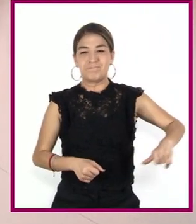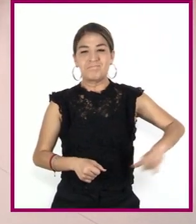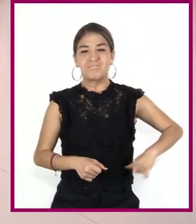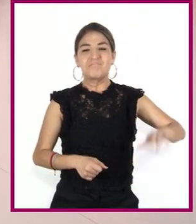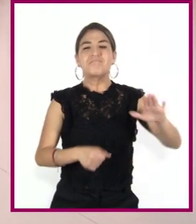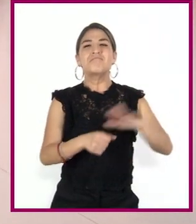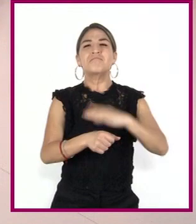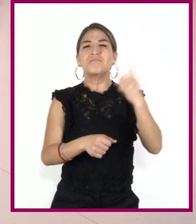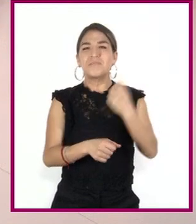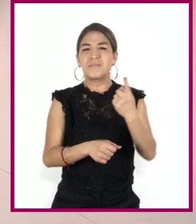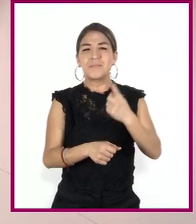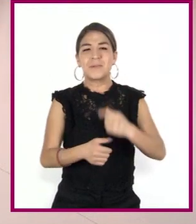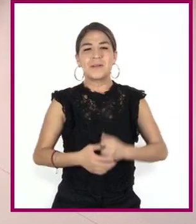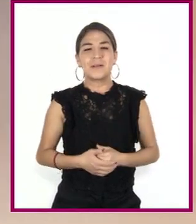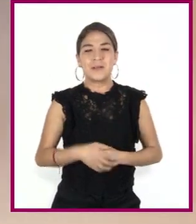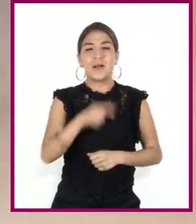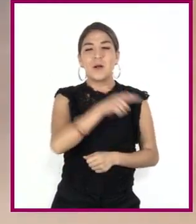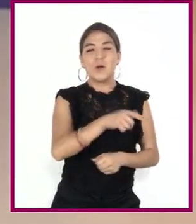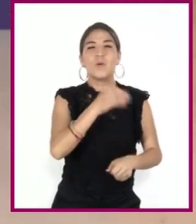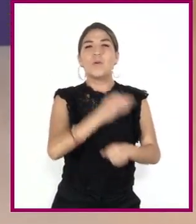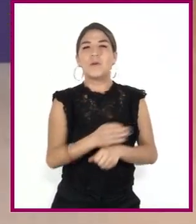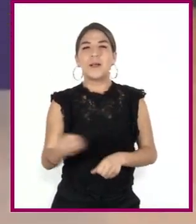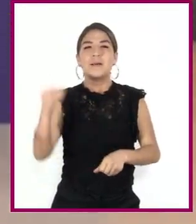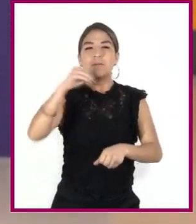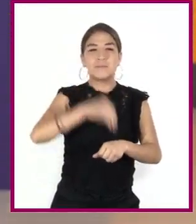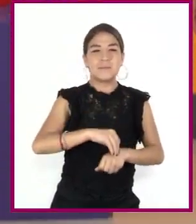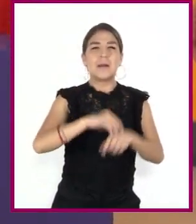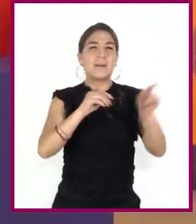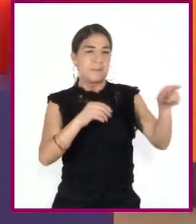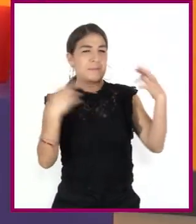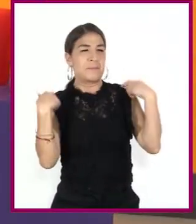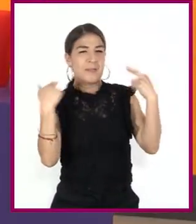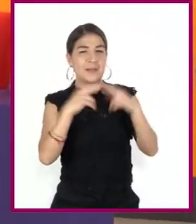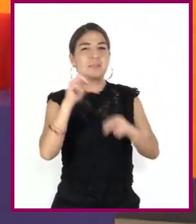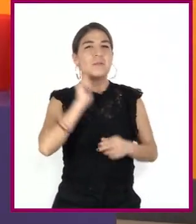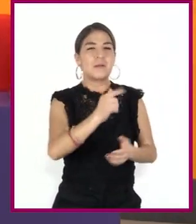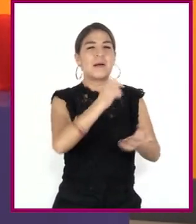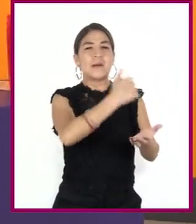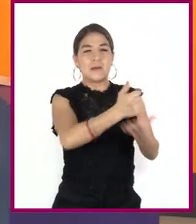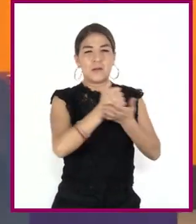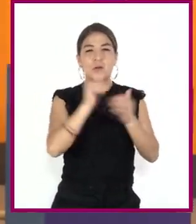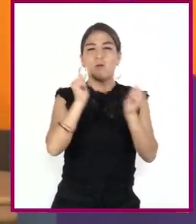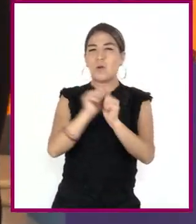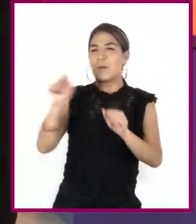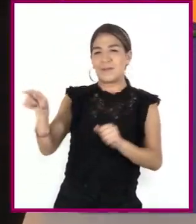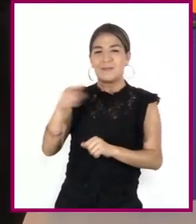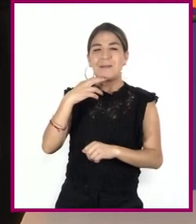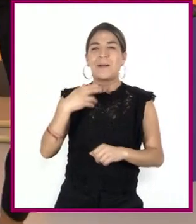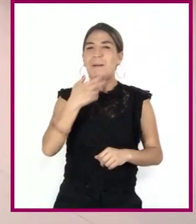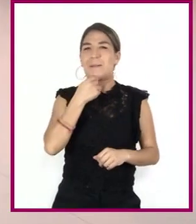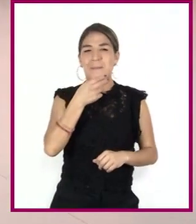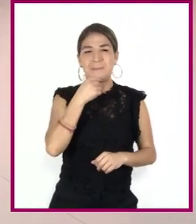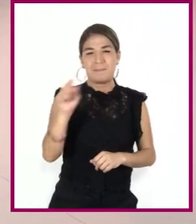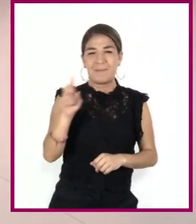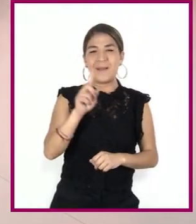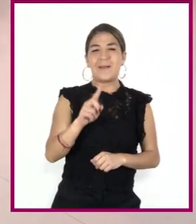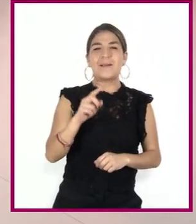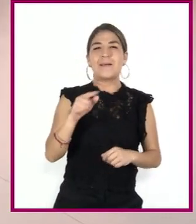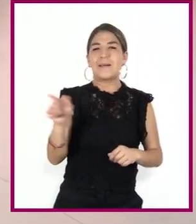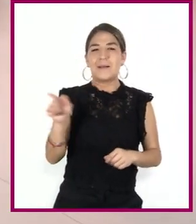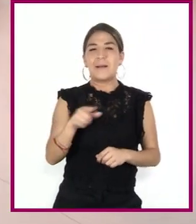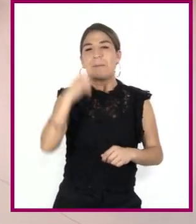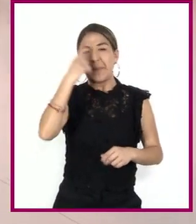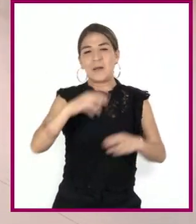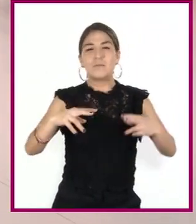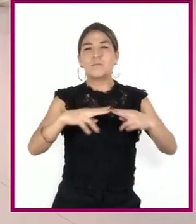porque vamos a tener que colocar, Xochitl, ¿me ayudas con Daniel, por favor, a colocar las escaleras? A ver si